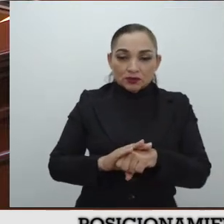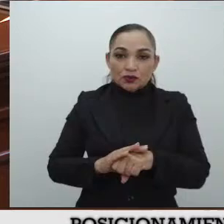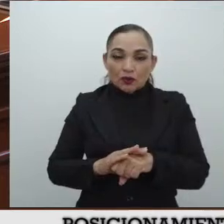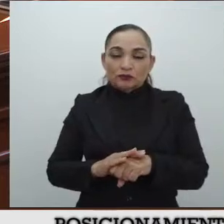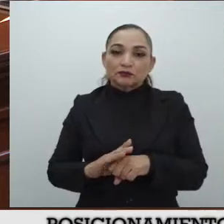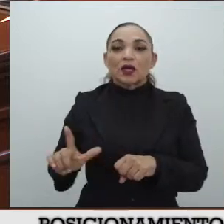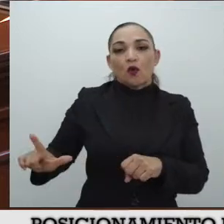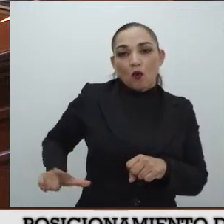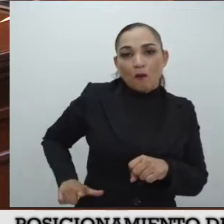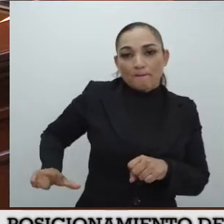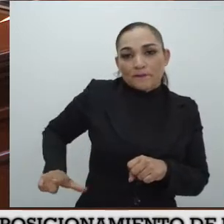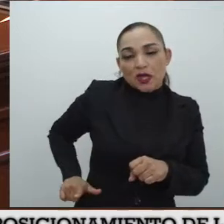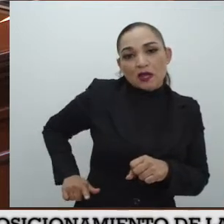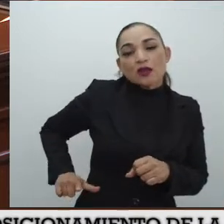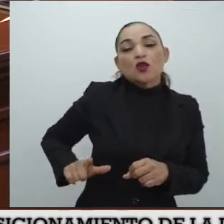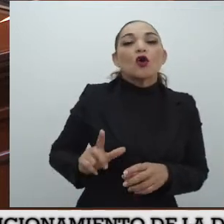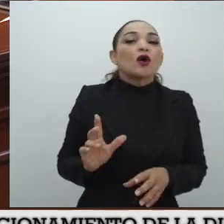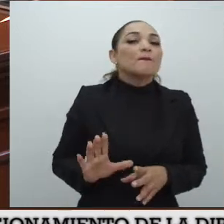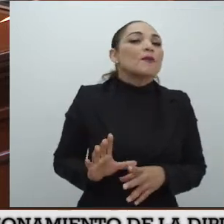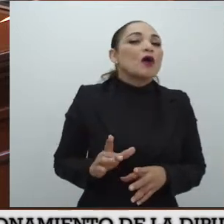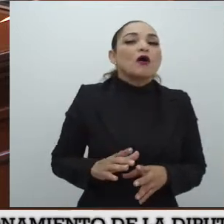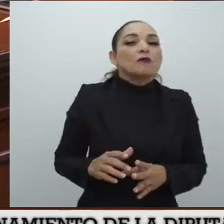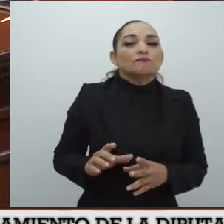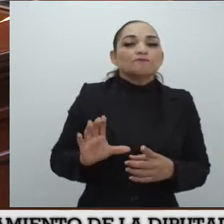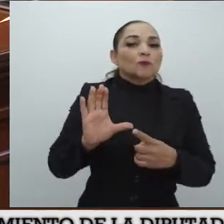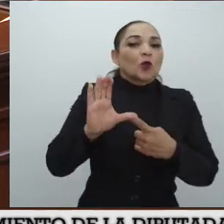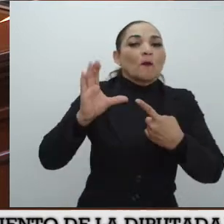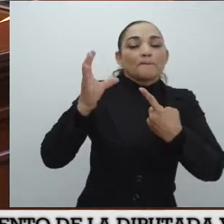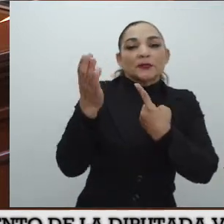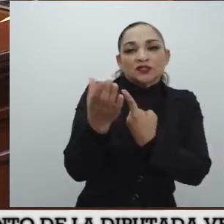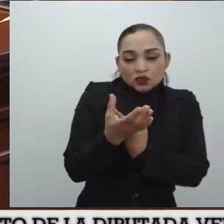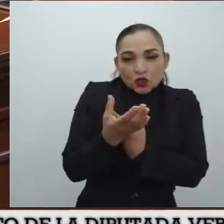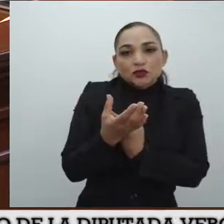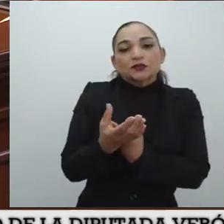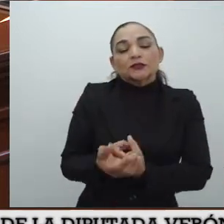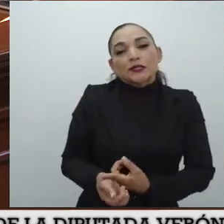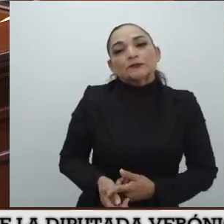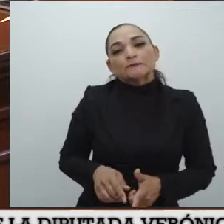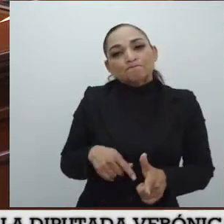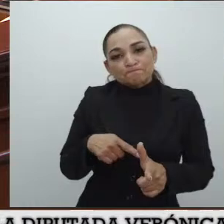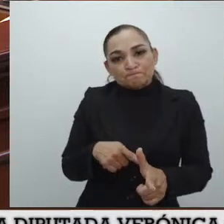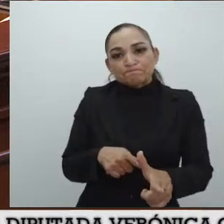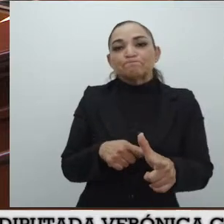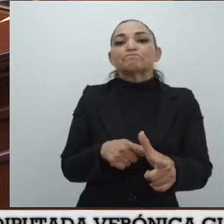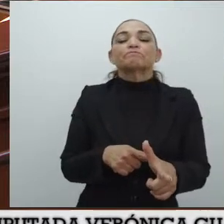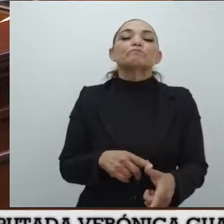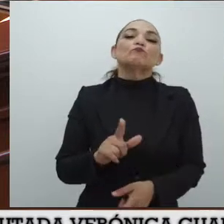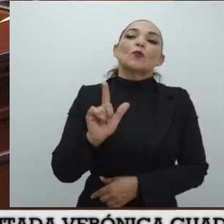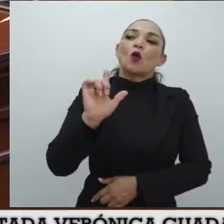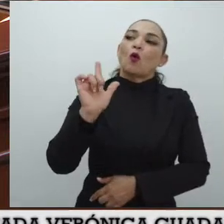pública a través de las comisiones permanentes. Y esperamos como Congreso,